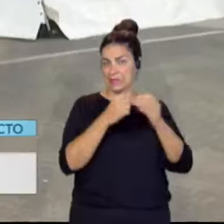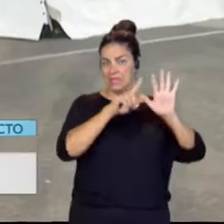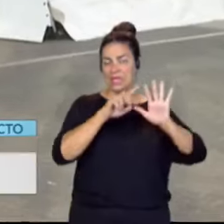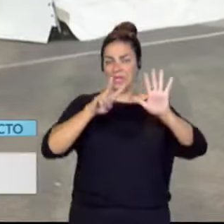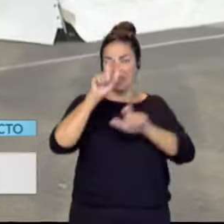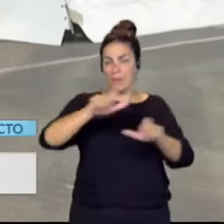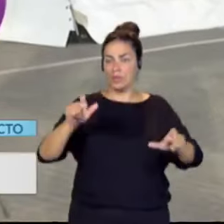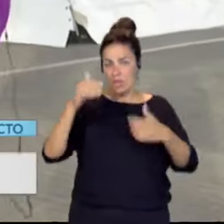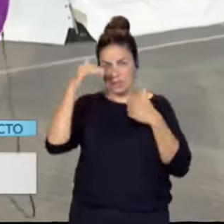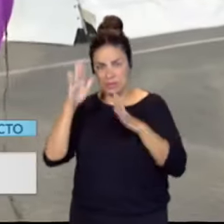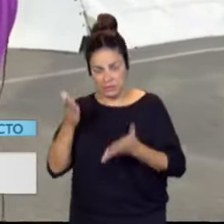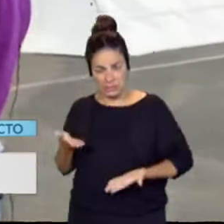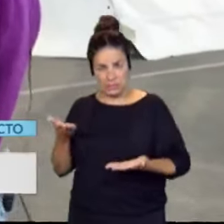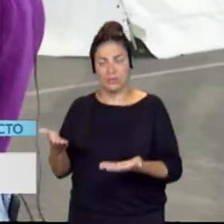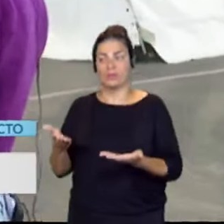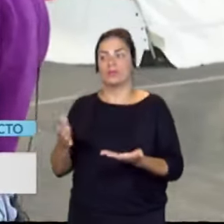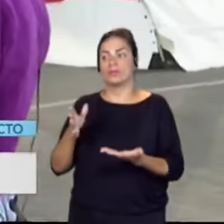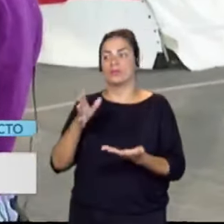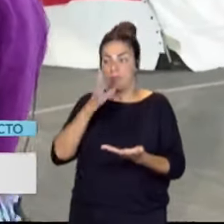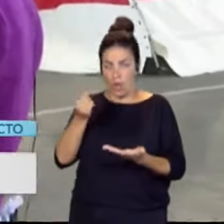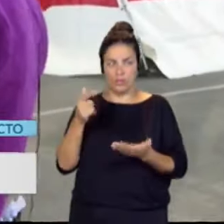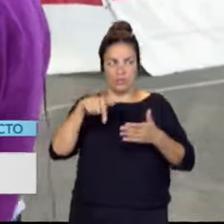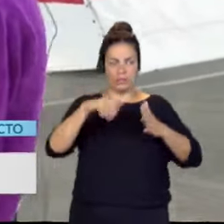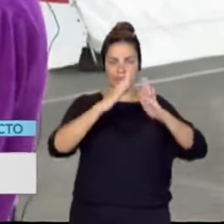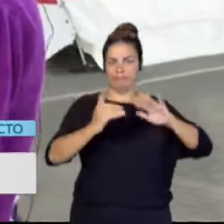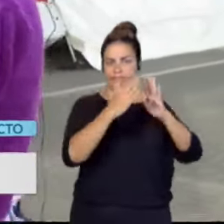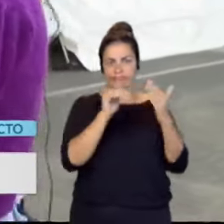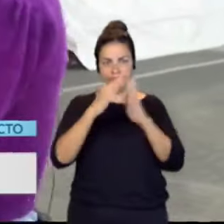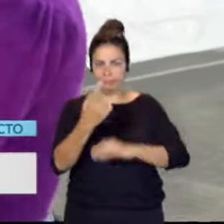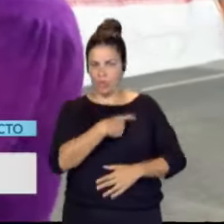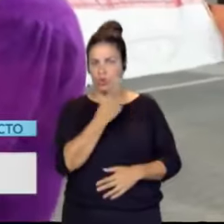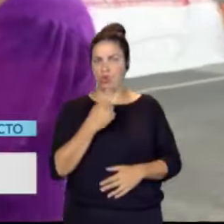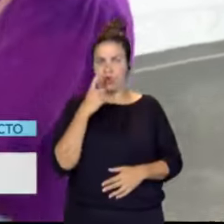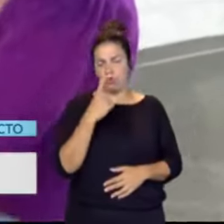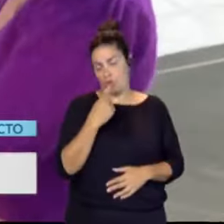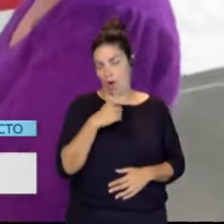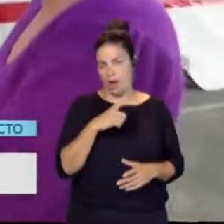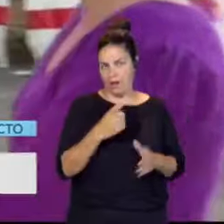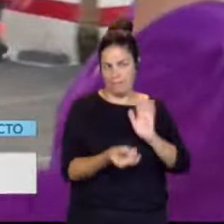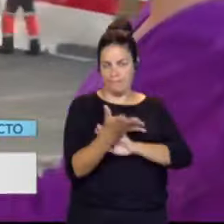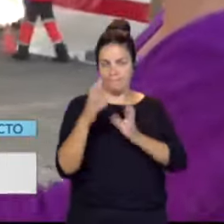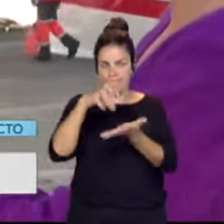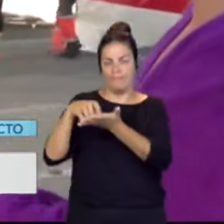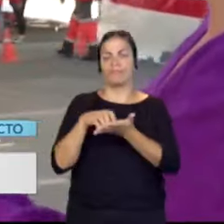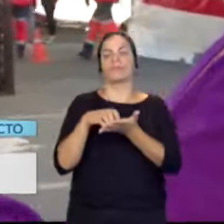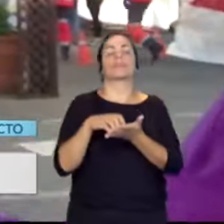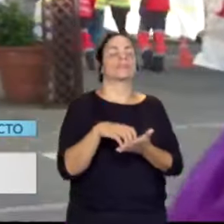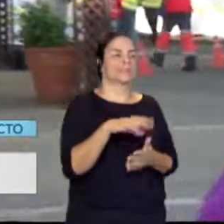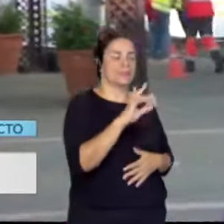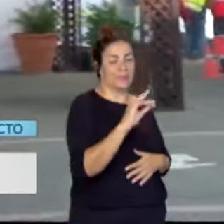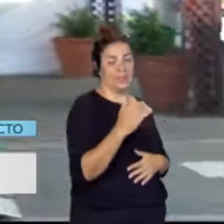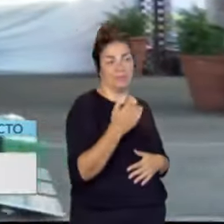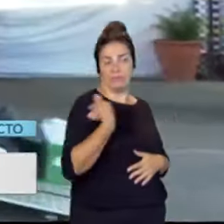prestado esa atención en ese primer momento, por eso se han montado estos dispositivos de Cruz Roja, ¿no? Sí, bueno, la última confirmación es que